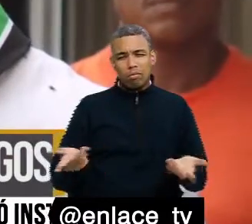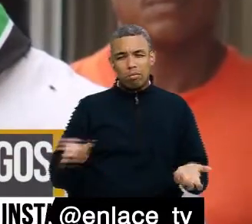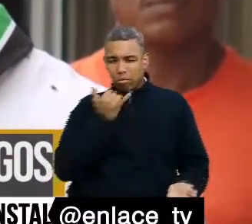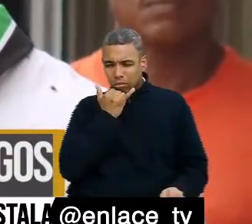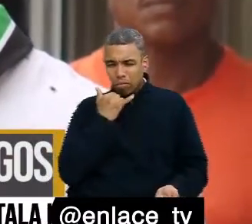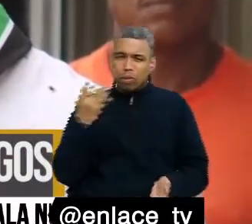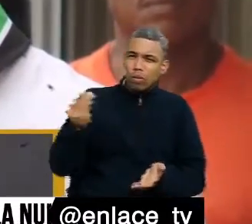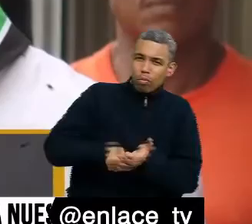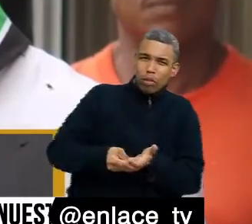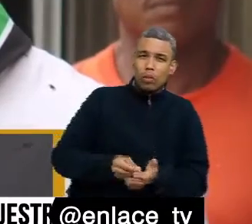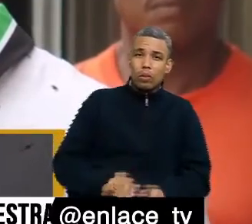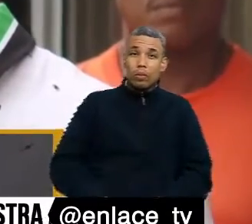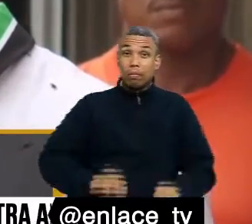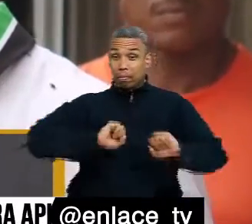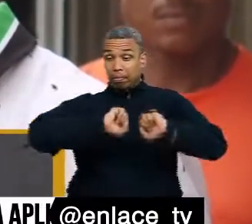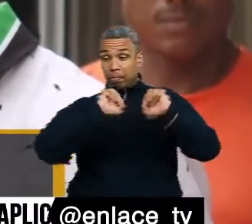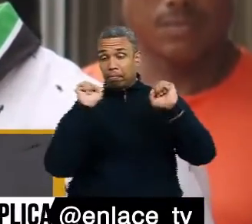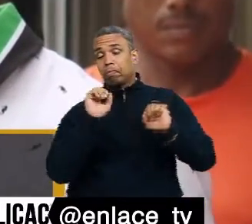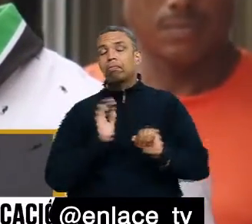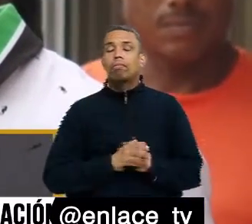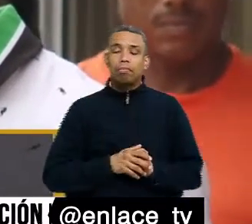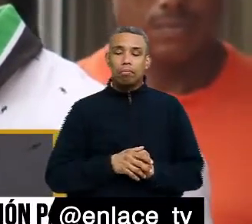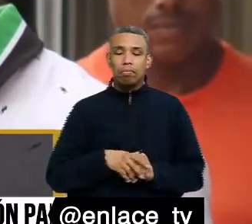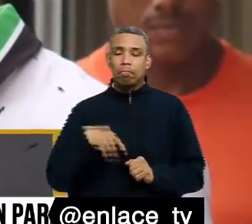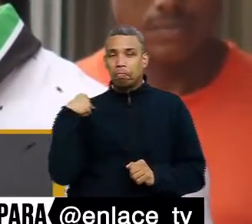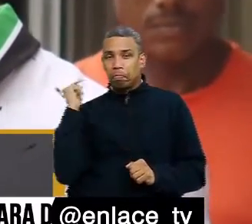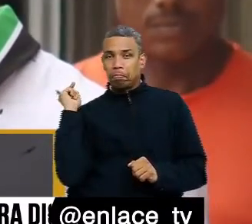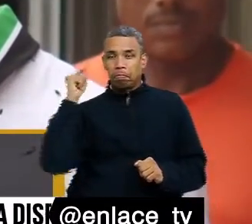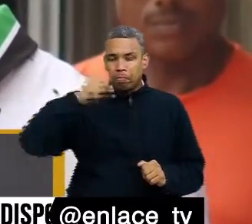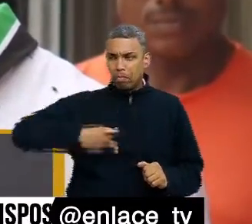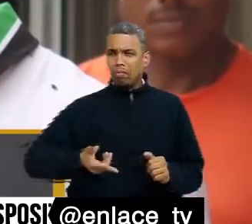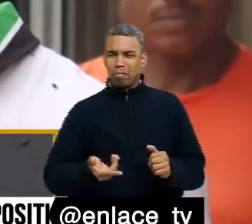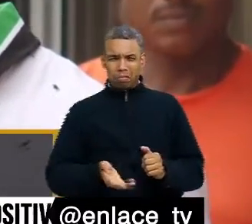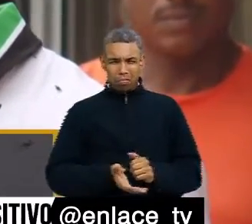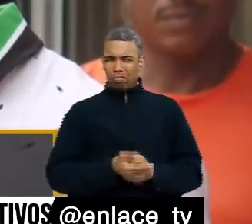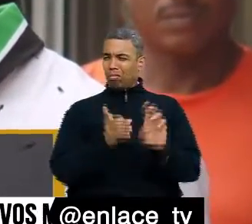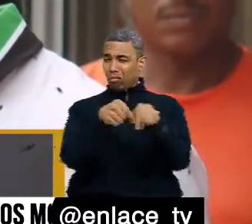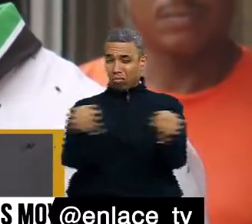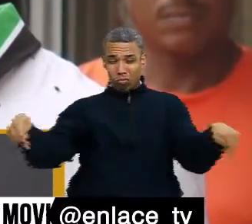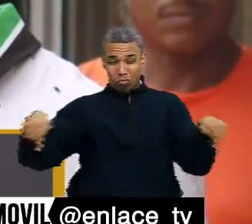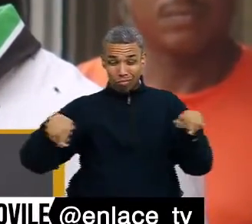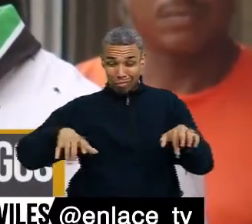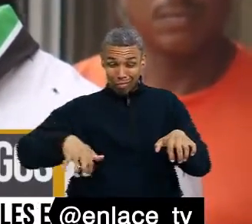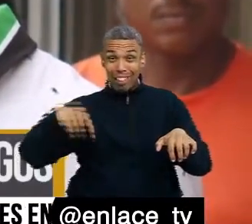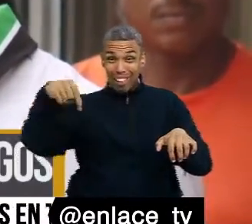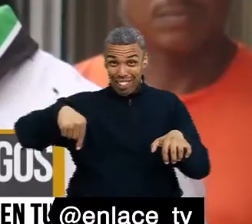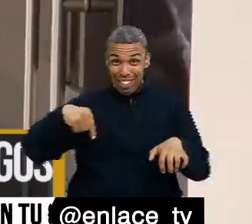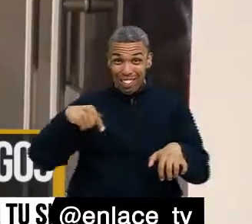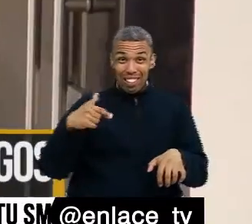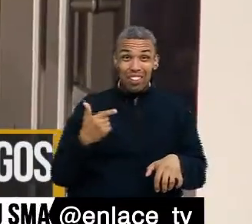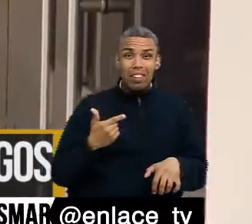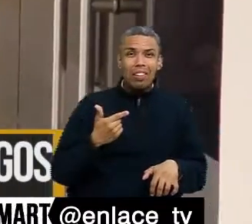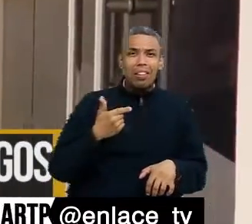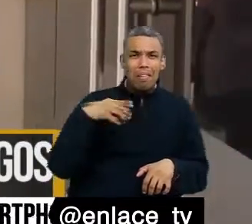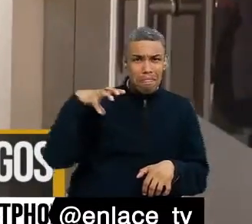esta mañana con la gran sorpresa de que la oficina que estaba funcionando normalmente ya no se encuentra hospedada en el